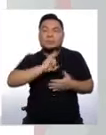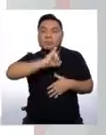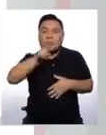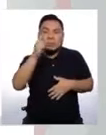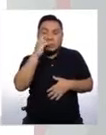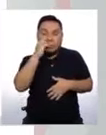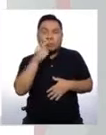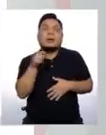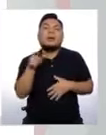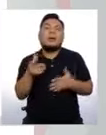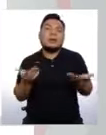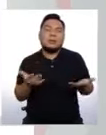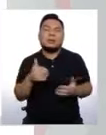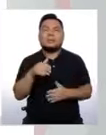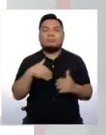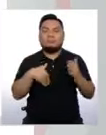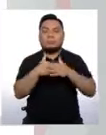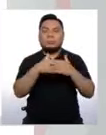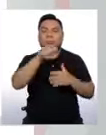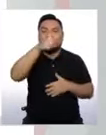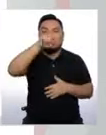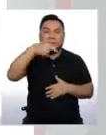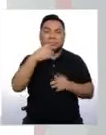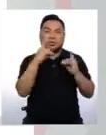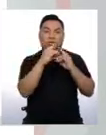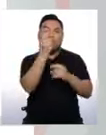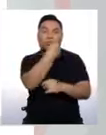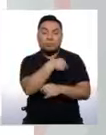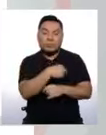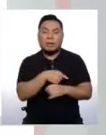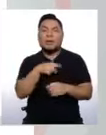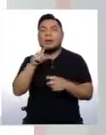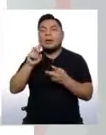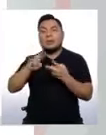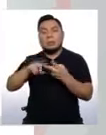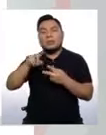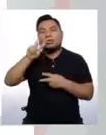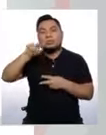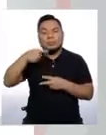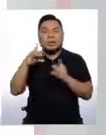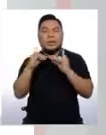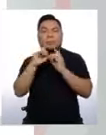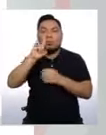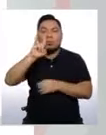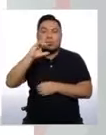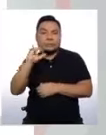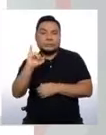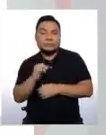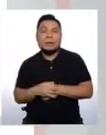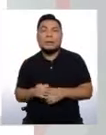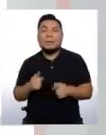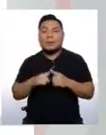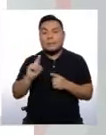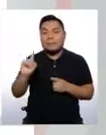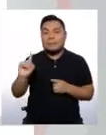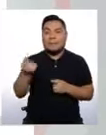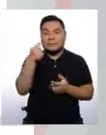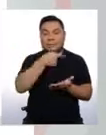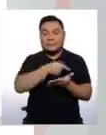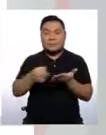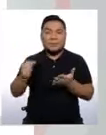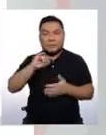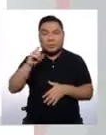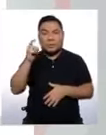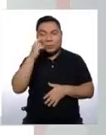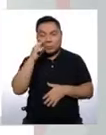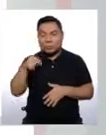es 10.000 camas hospitalarias y 2.000 camas o sí pero a fines de la primera semana de junio